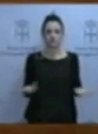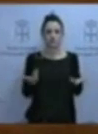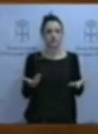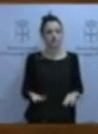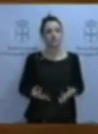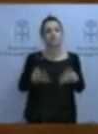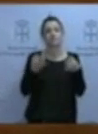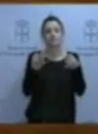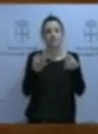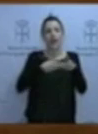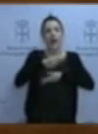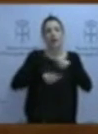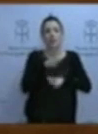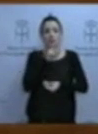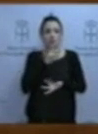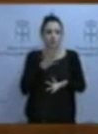prácticamente con manivela.